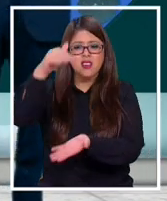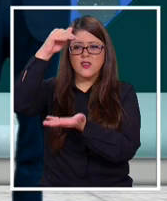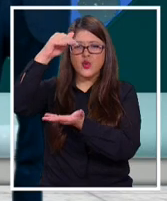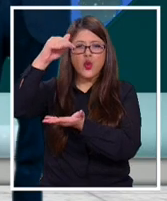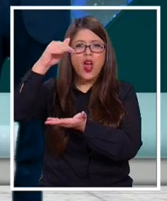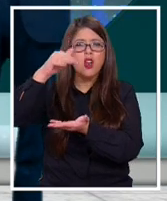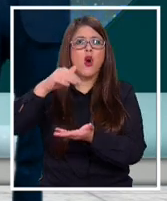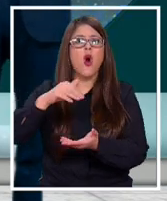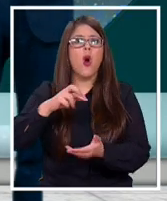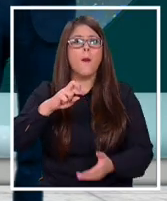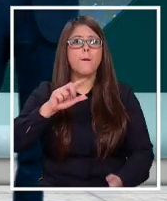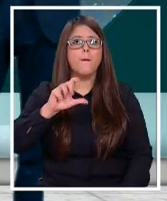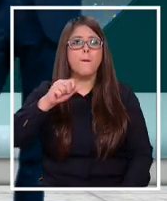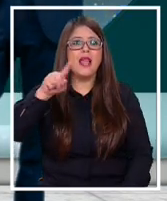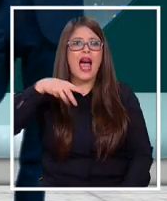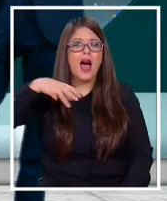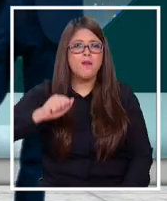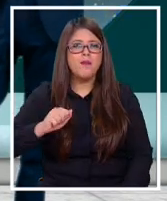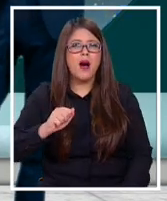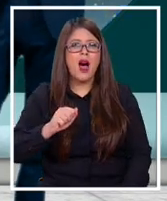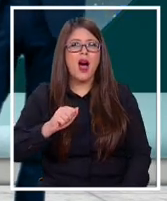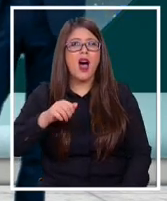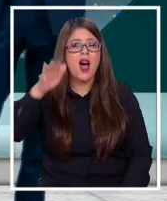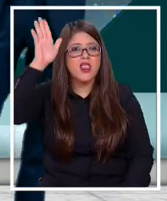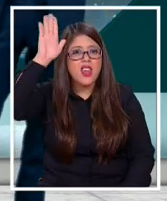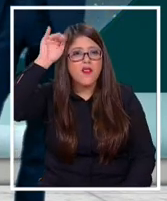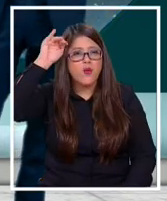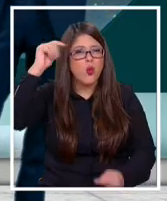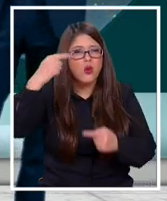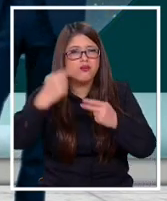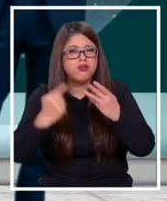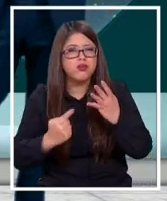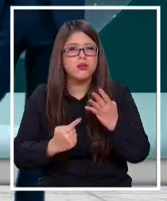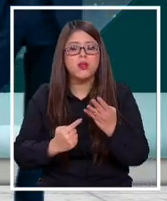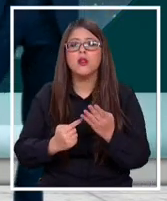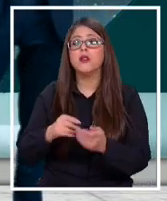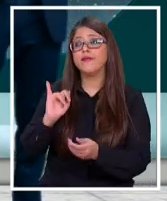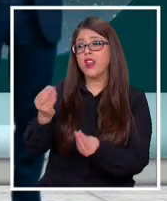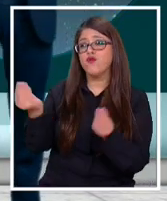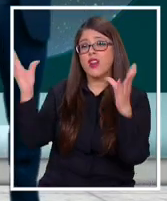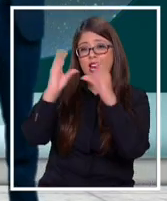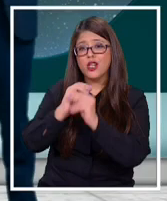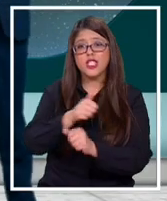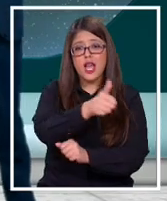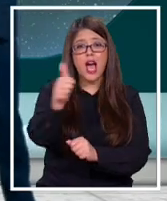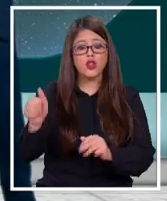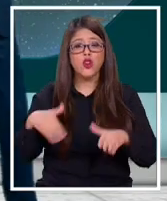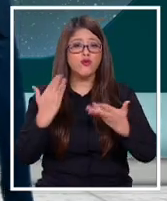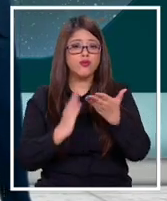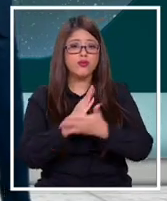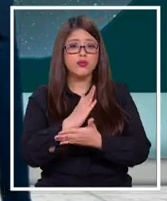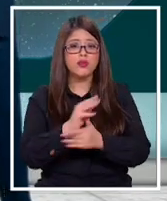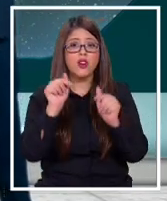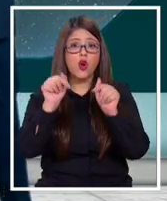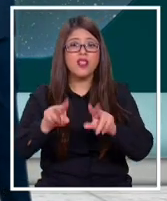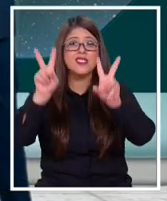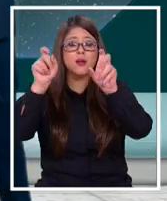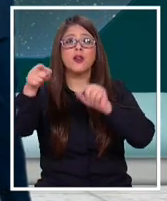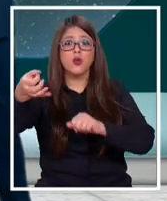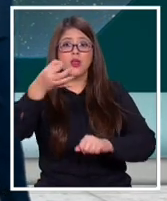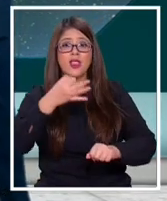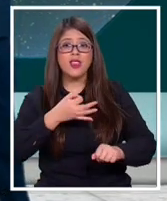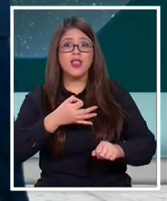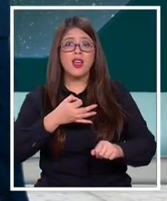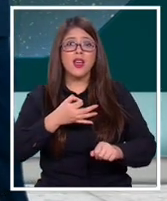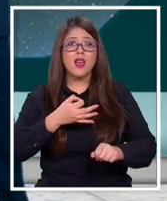que desinfecta en Norcorea. ¿Cómo estás? ¿Qué tal? Buenas noches. Buenas noches y buenas noches a todos. Vamos a partir con ese tema que planteaste